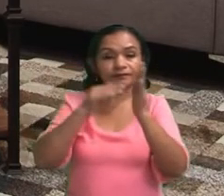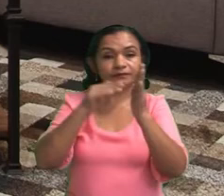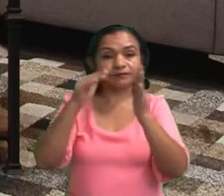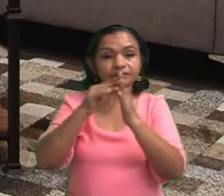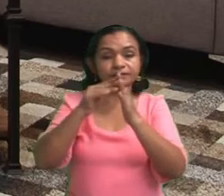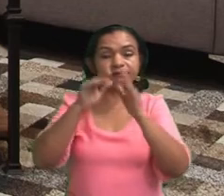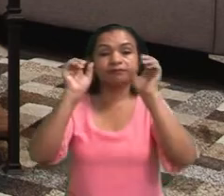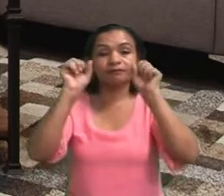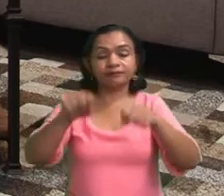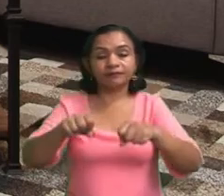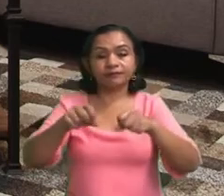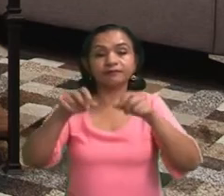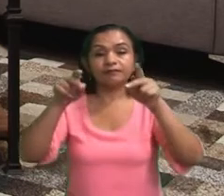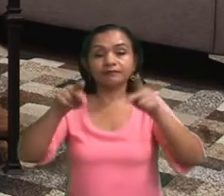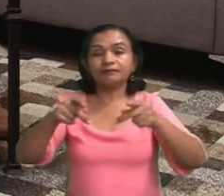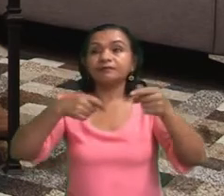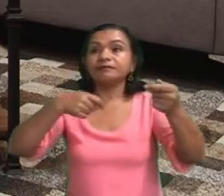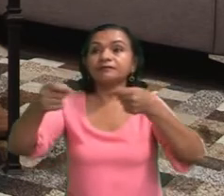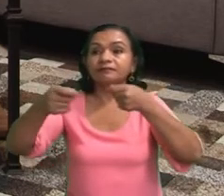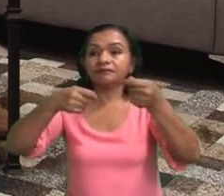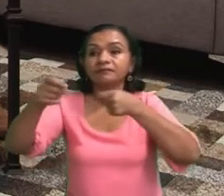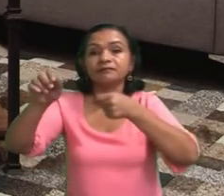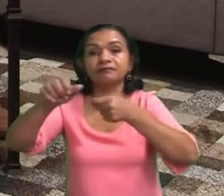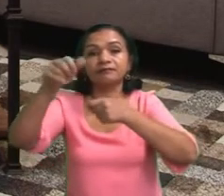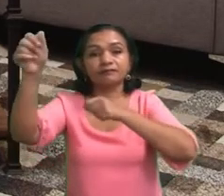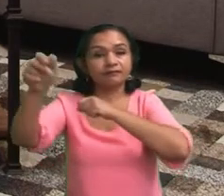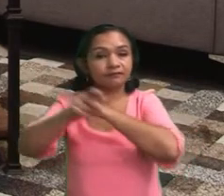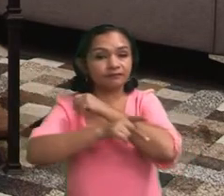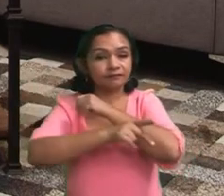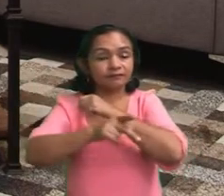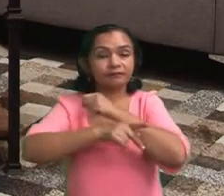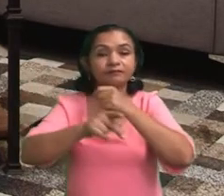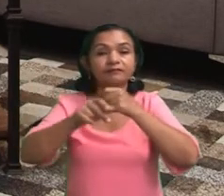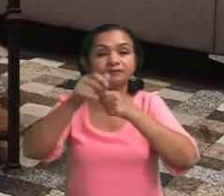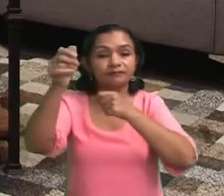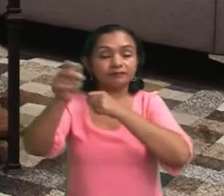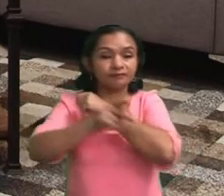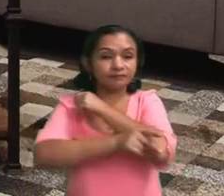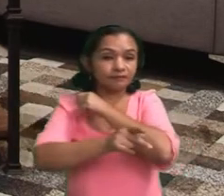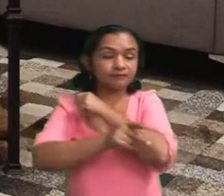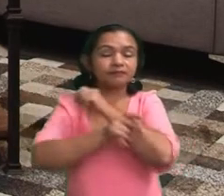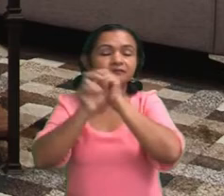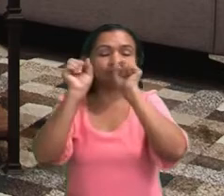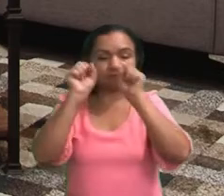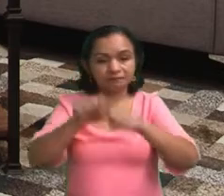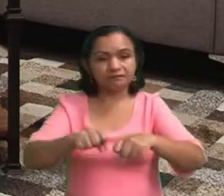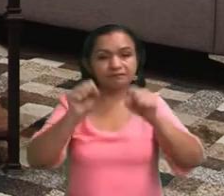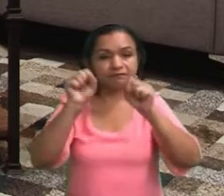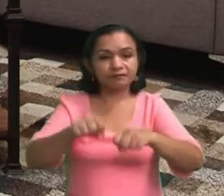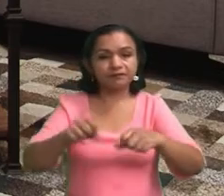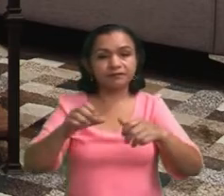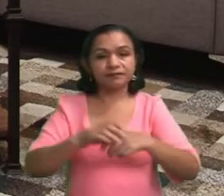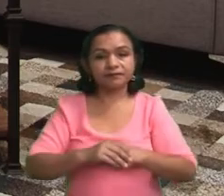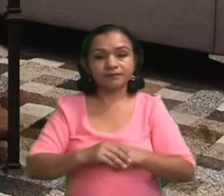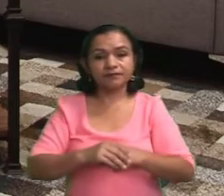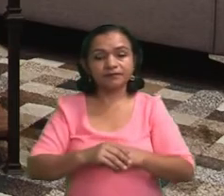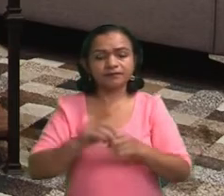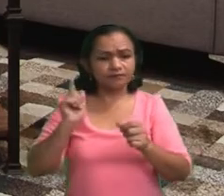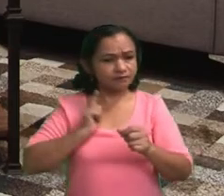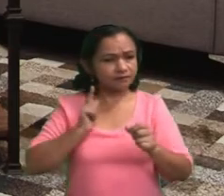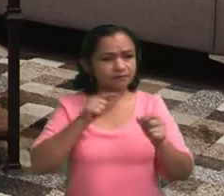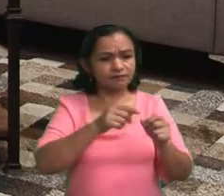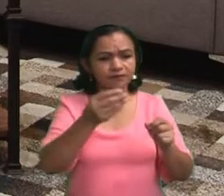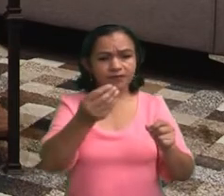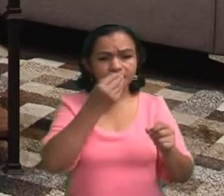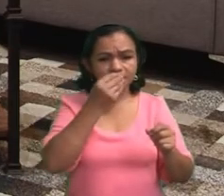que el productor los vende, los exporta hacia otros países y lógicamente nos permite